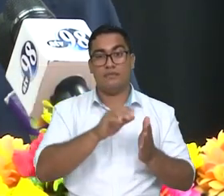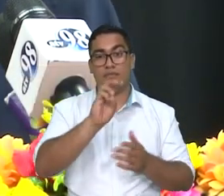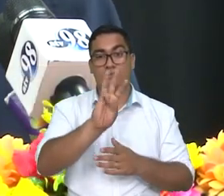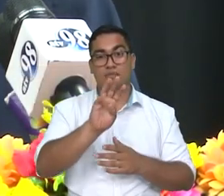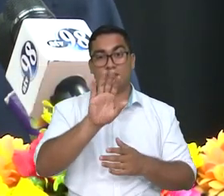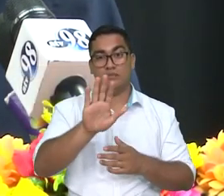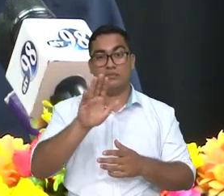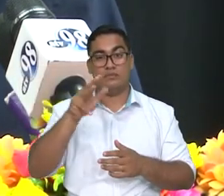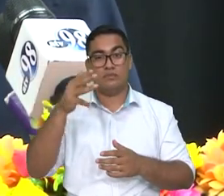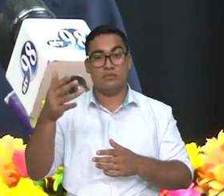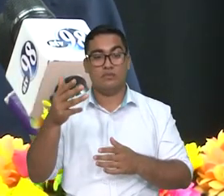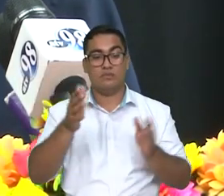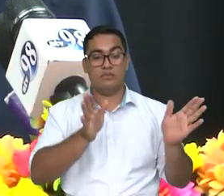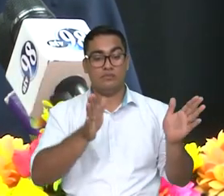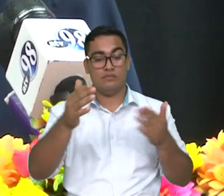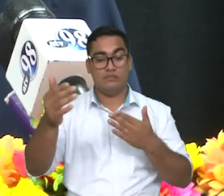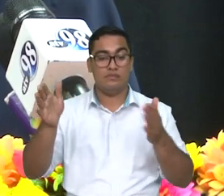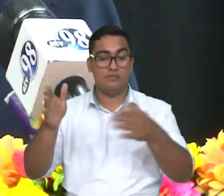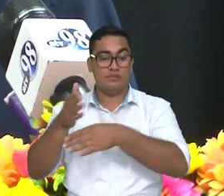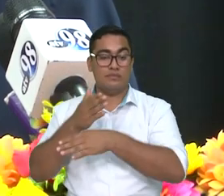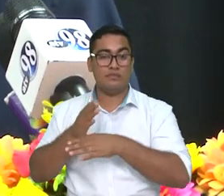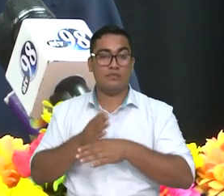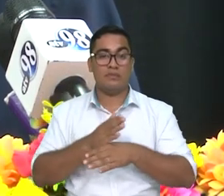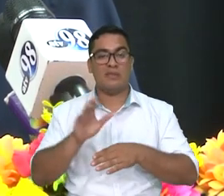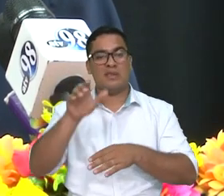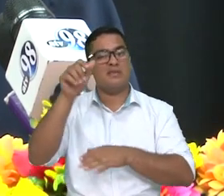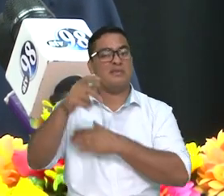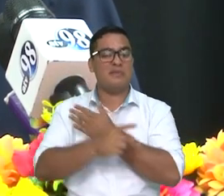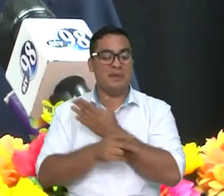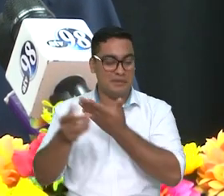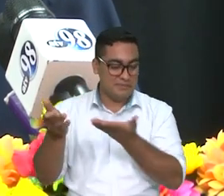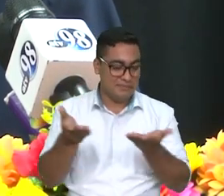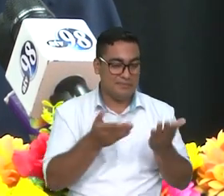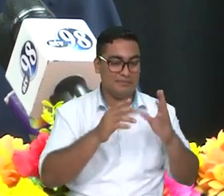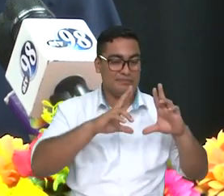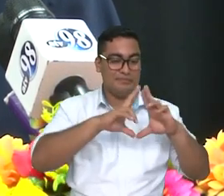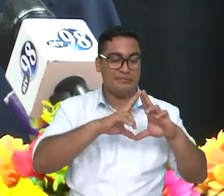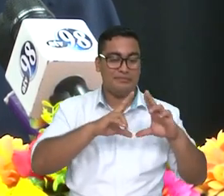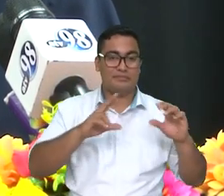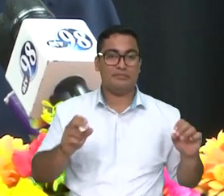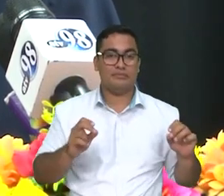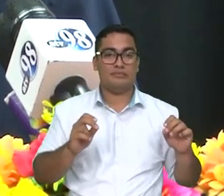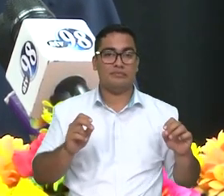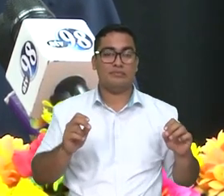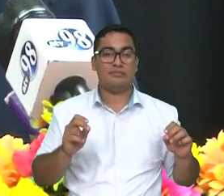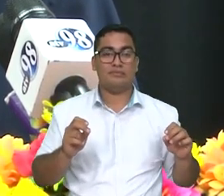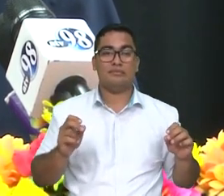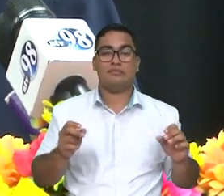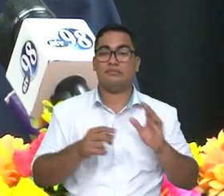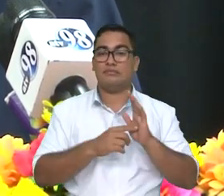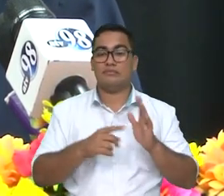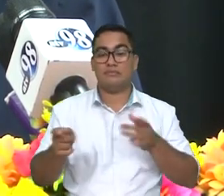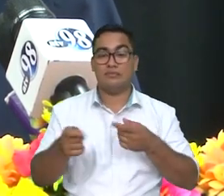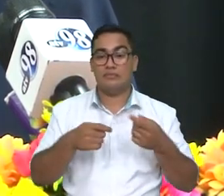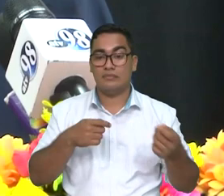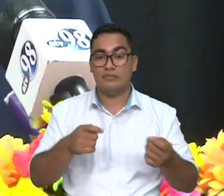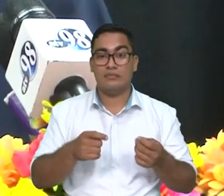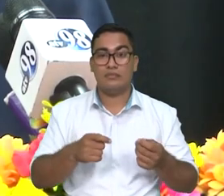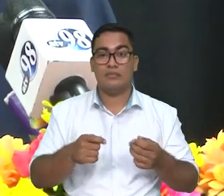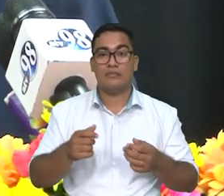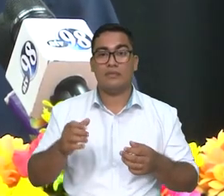1.359 contenedores de productos de importación. Entre ellos vino la mercancía de placas de